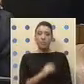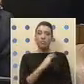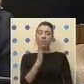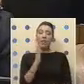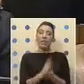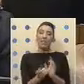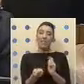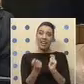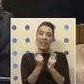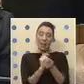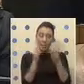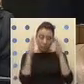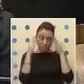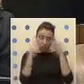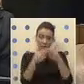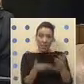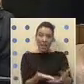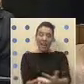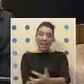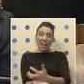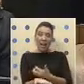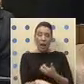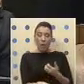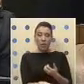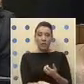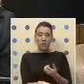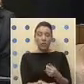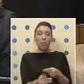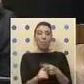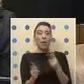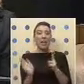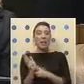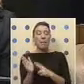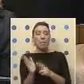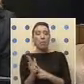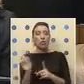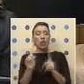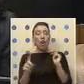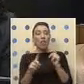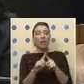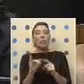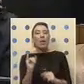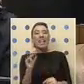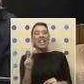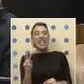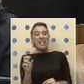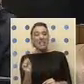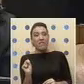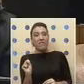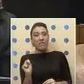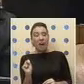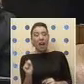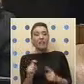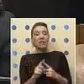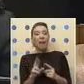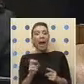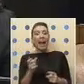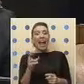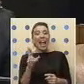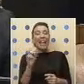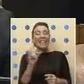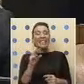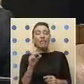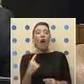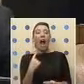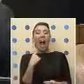debe cambiar el énfasis de la recaudación vía impuestos indirectos como el IVA de carácter regresivo que afecta a los